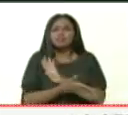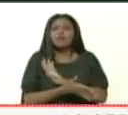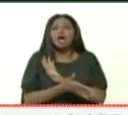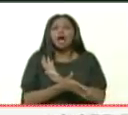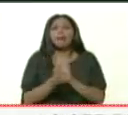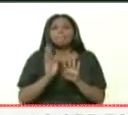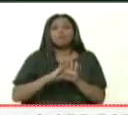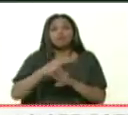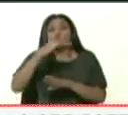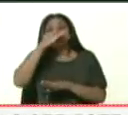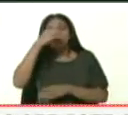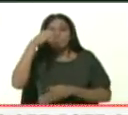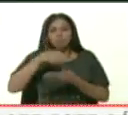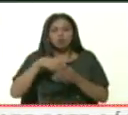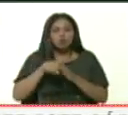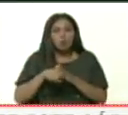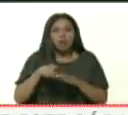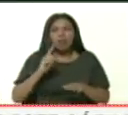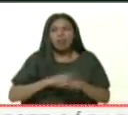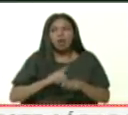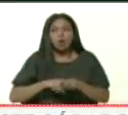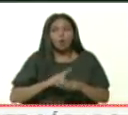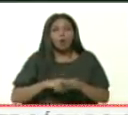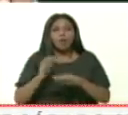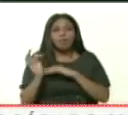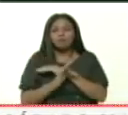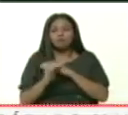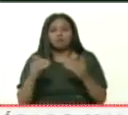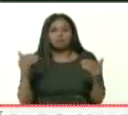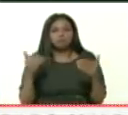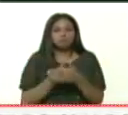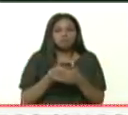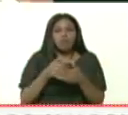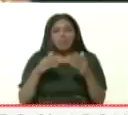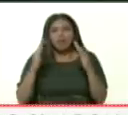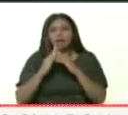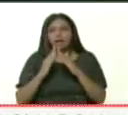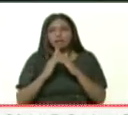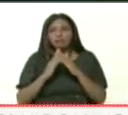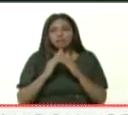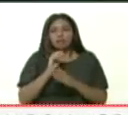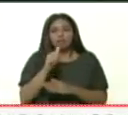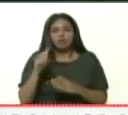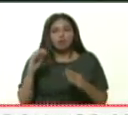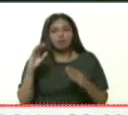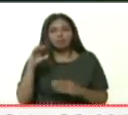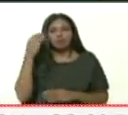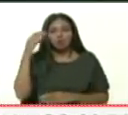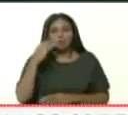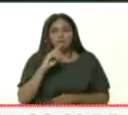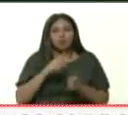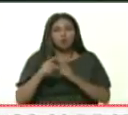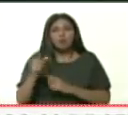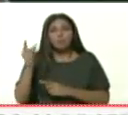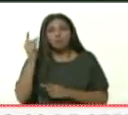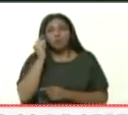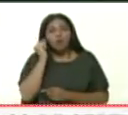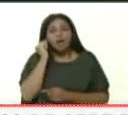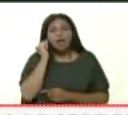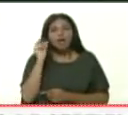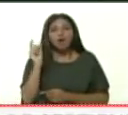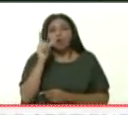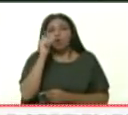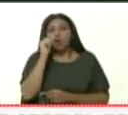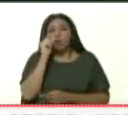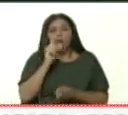Los Rastrojos imponen un toque de queda en la frontera e imponen un toque de queda en Colombia. Si alguna mujer, algún